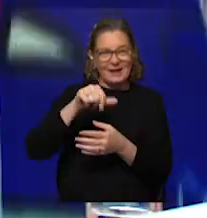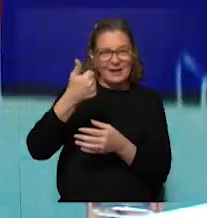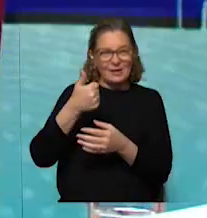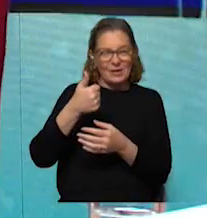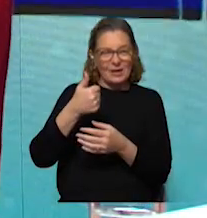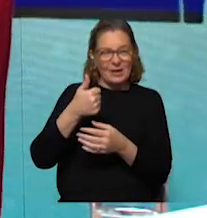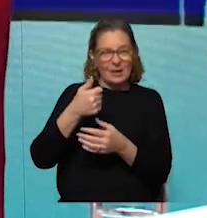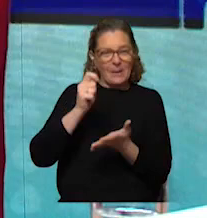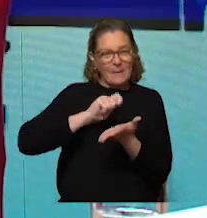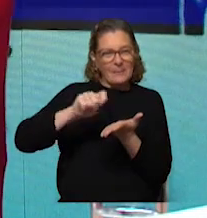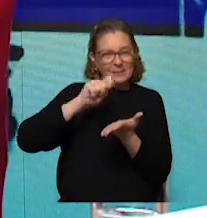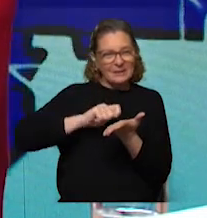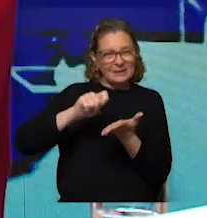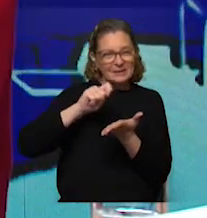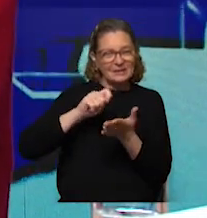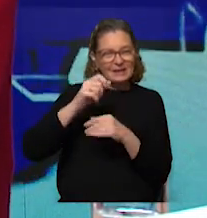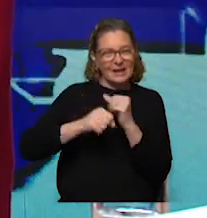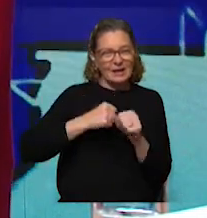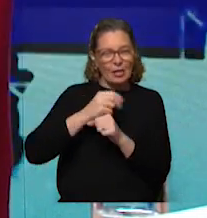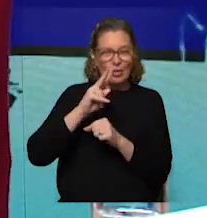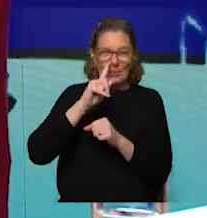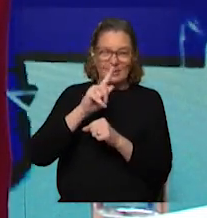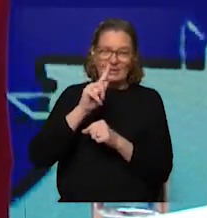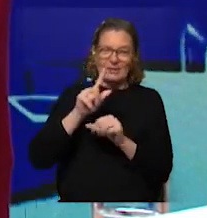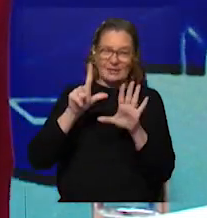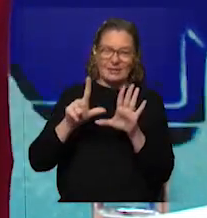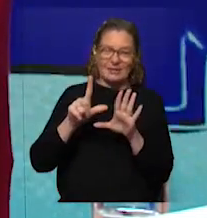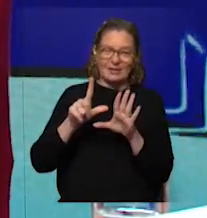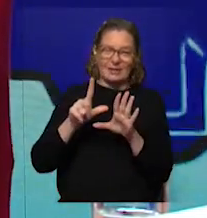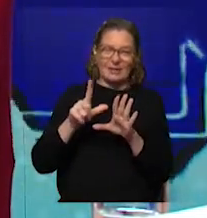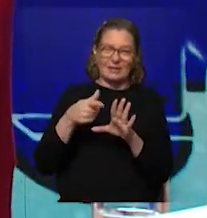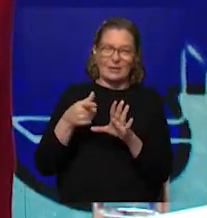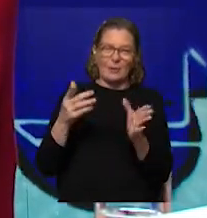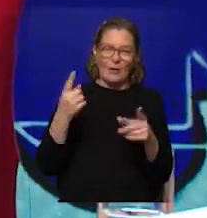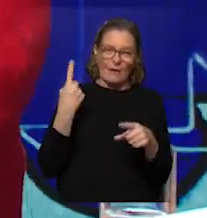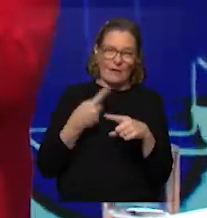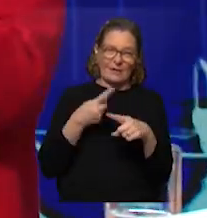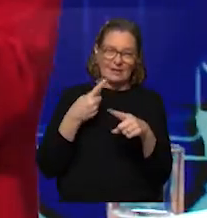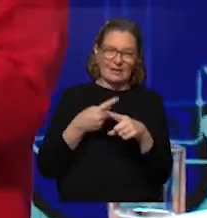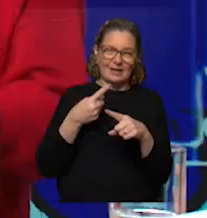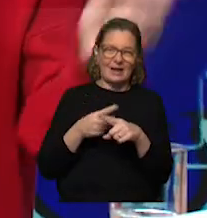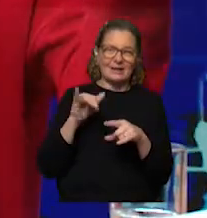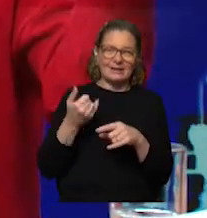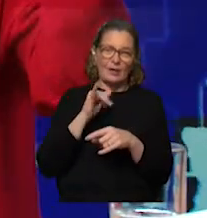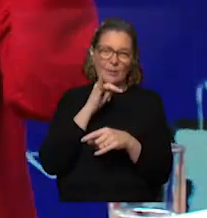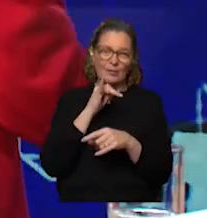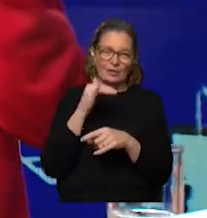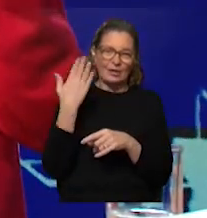de prensa escrita Marcelo en el 2017 y sabes que acá somos muchos vinistas de festejar los premios